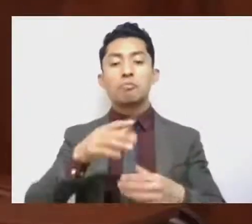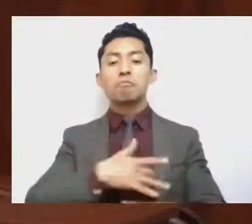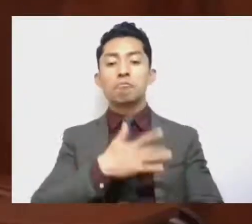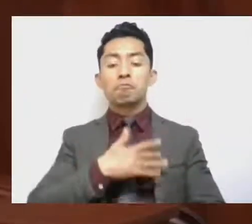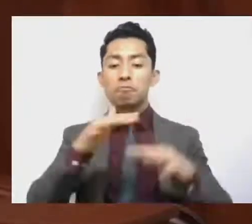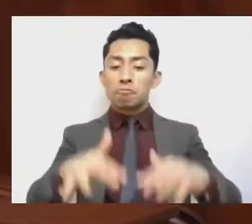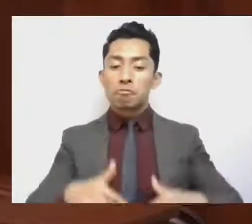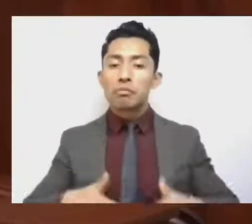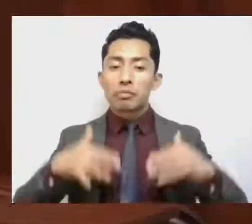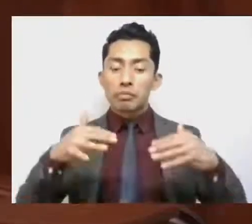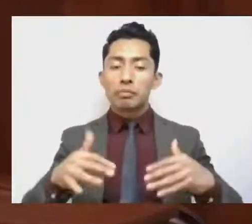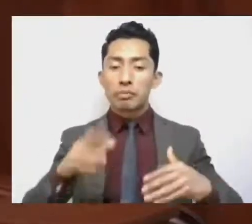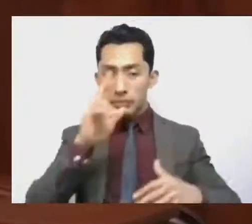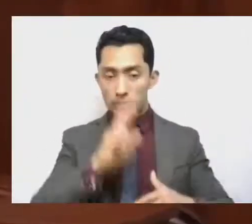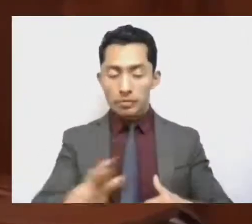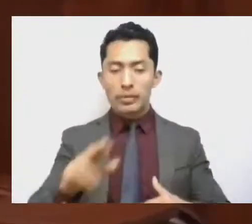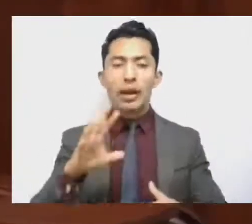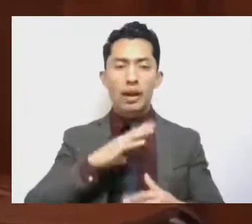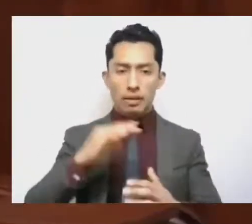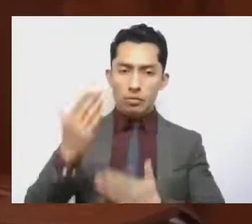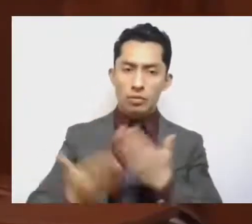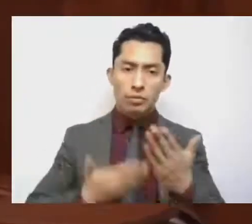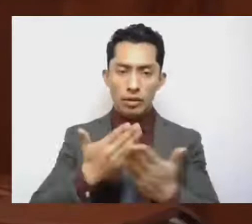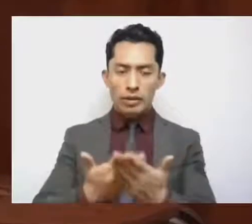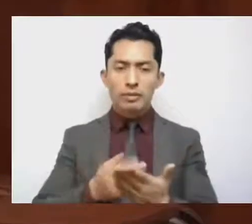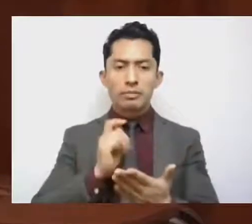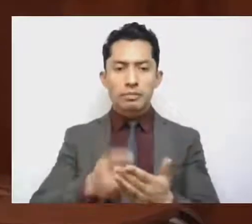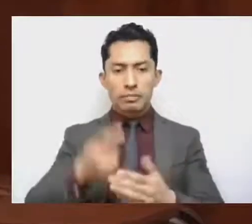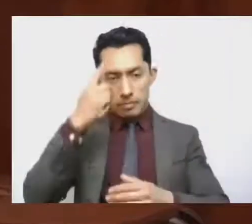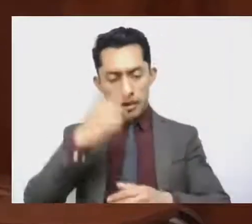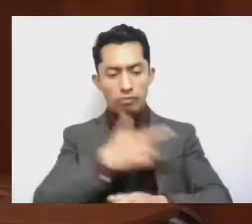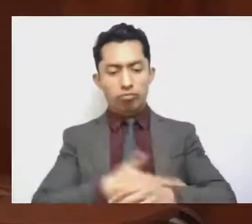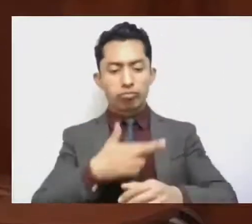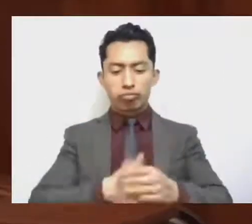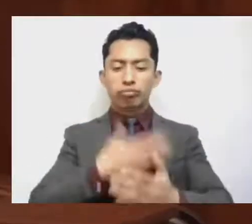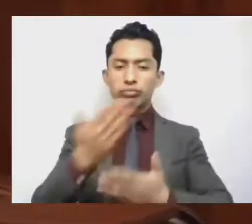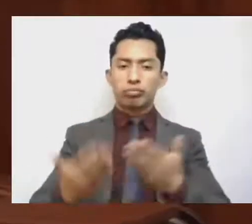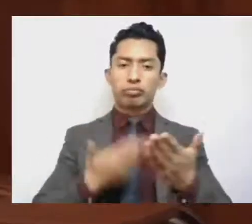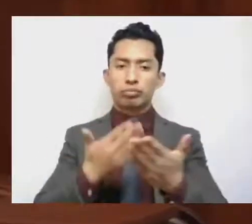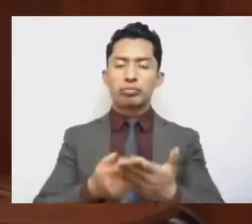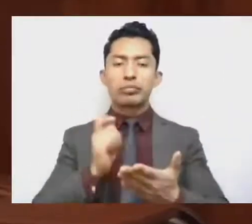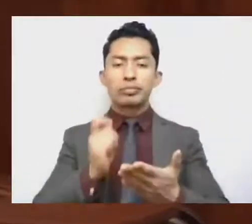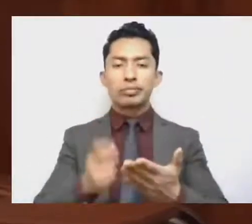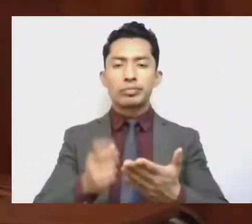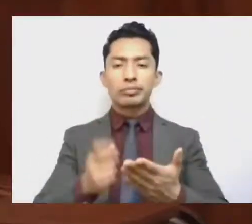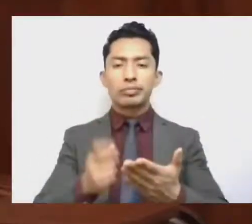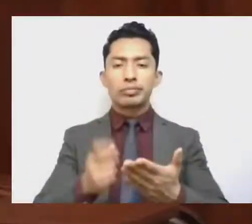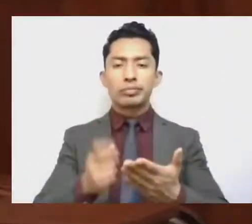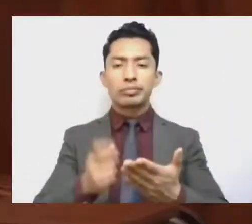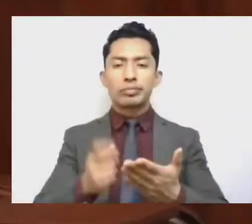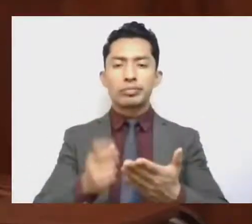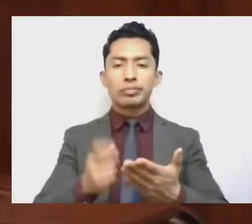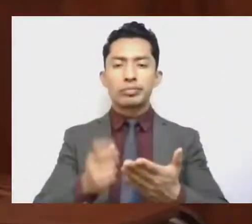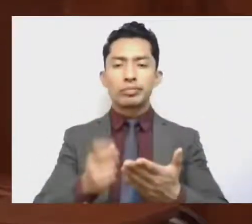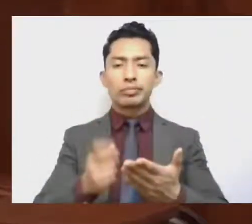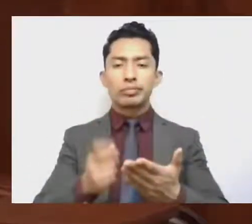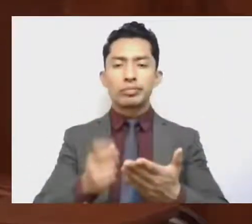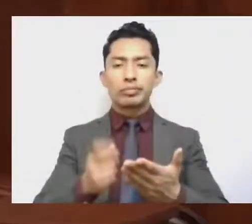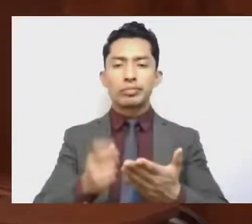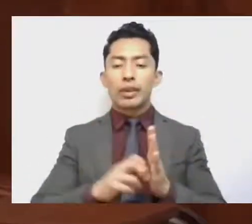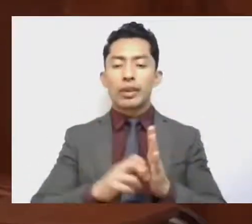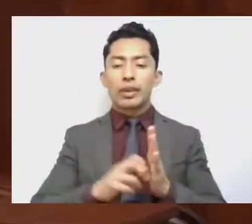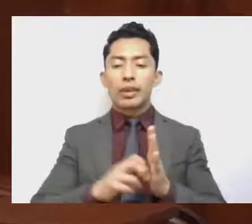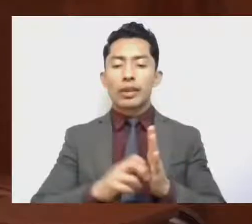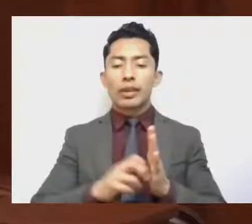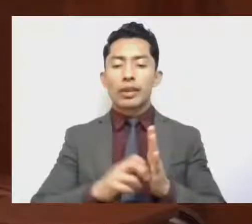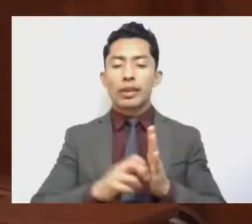soberanía la presente iniciativa con proyecto de decreto por el que se reforma el artículo 2.12 del